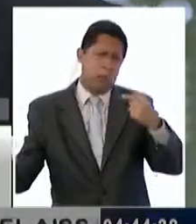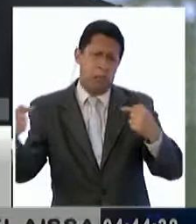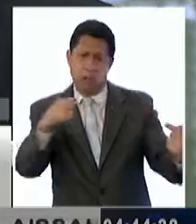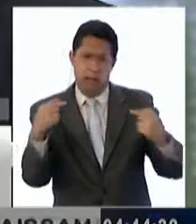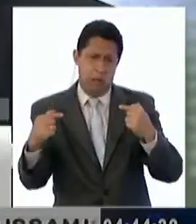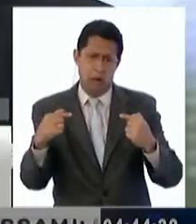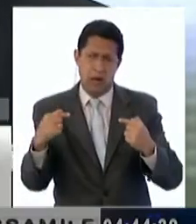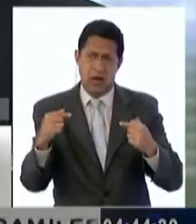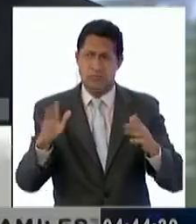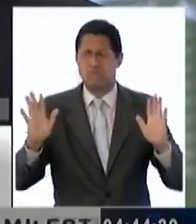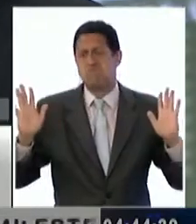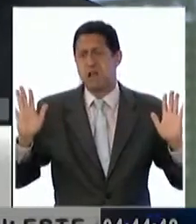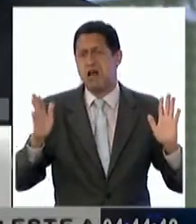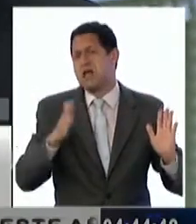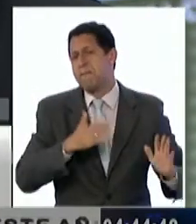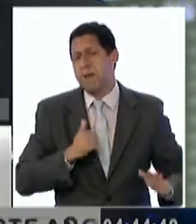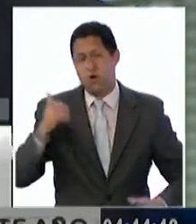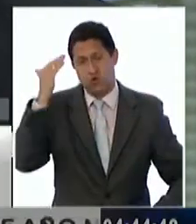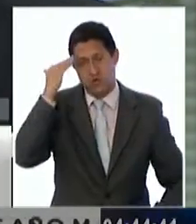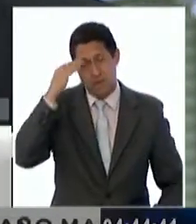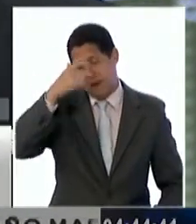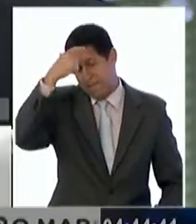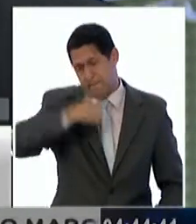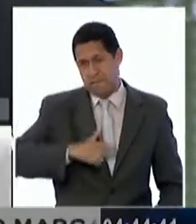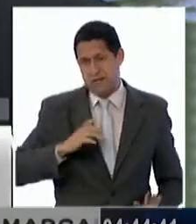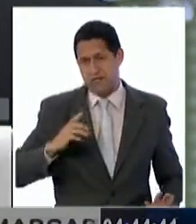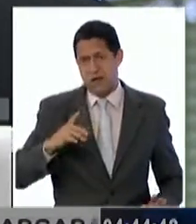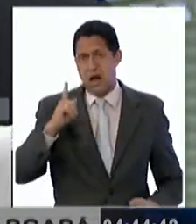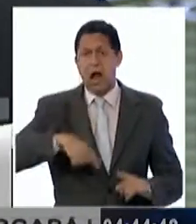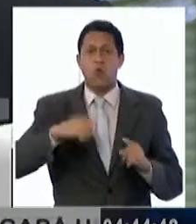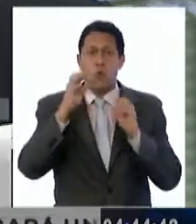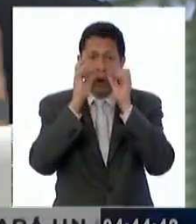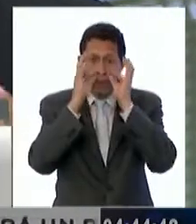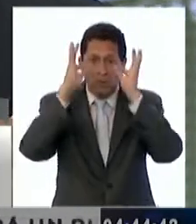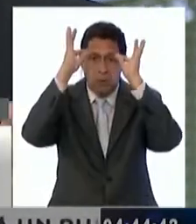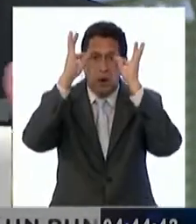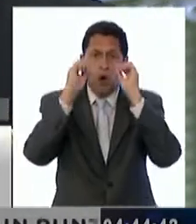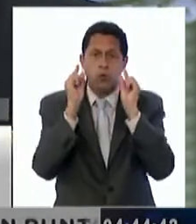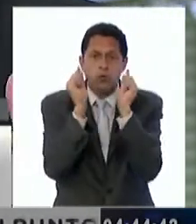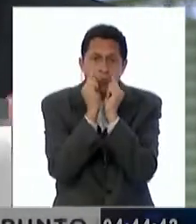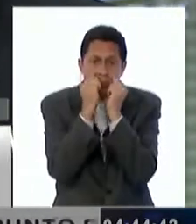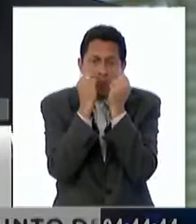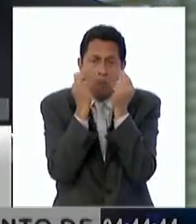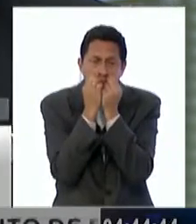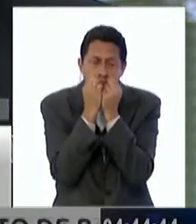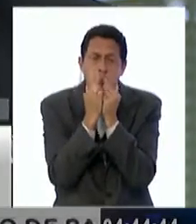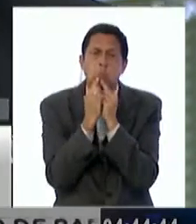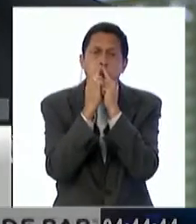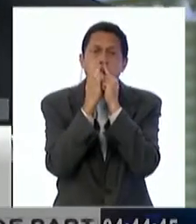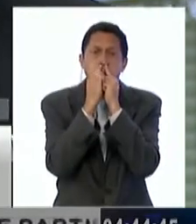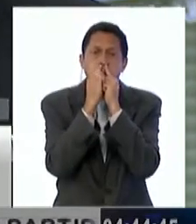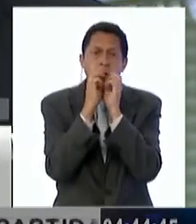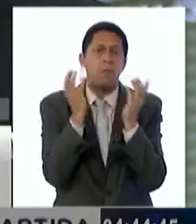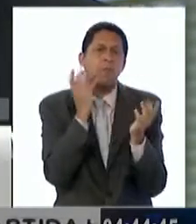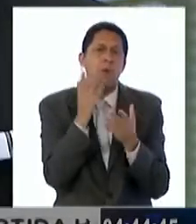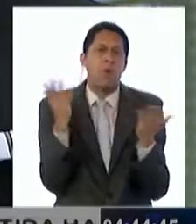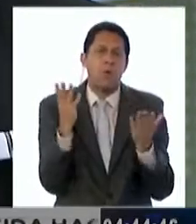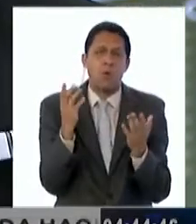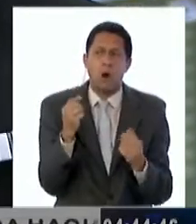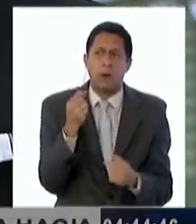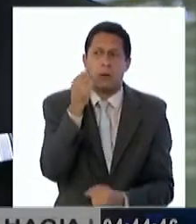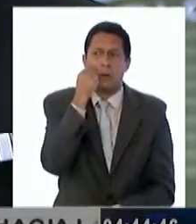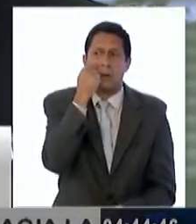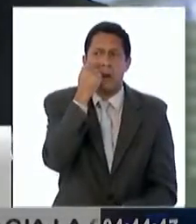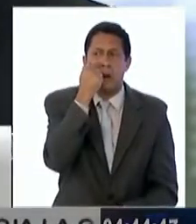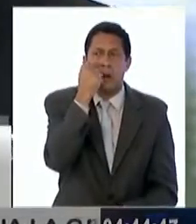es la que mejor maneja el especialista hay rinoplastia abiertas y re propuestas cerradas básicamente el área no plantea abierta es cuando se hacen